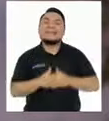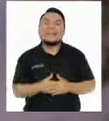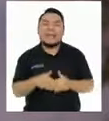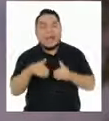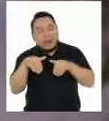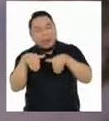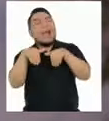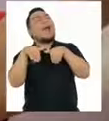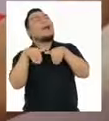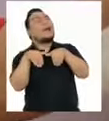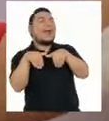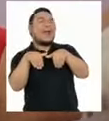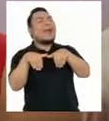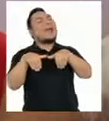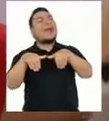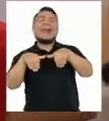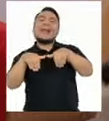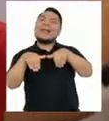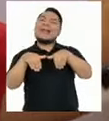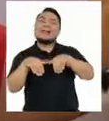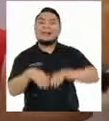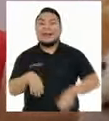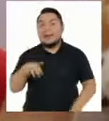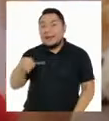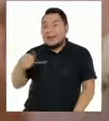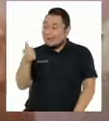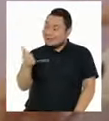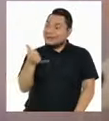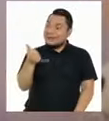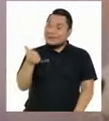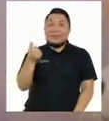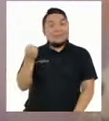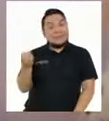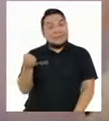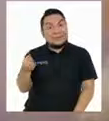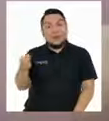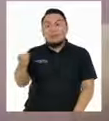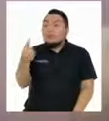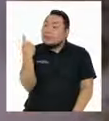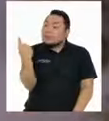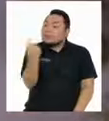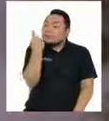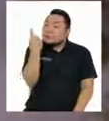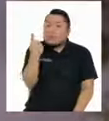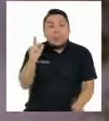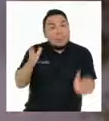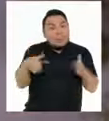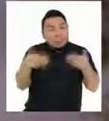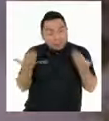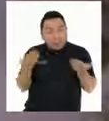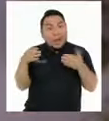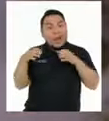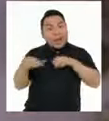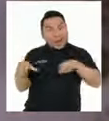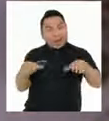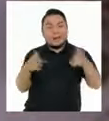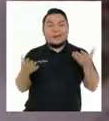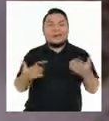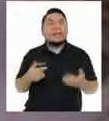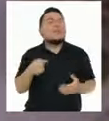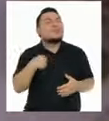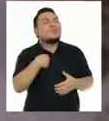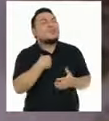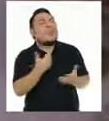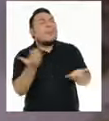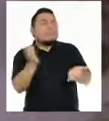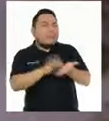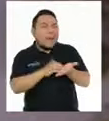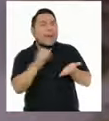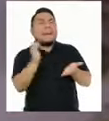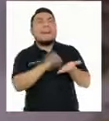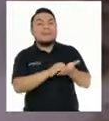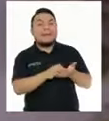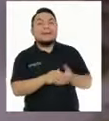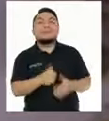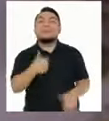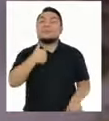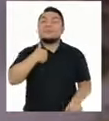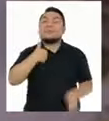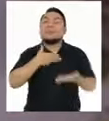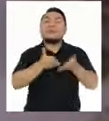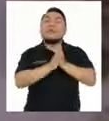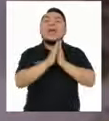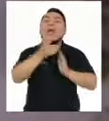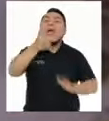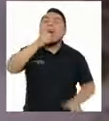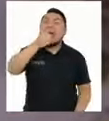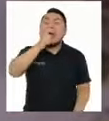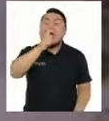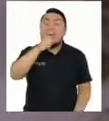¡Ay, Chancay! ¿Cuántas cosas puedes hacer tú solito? ¡Y faltan más! ¡Sí! También sé pedir agua